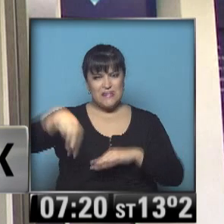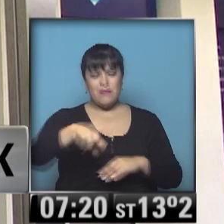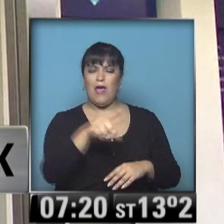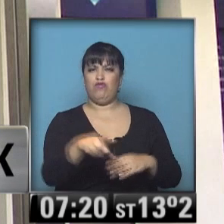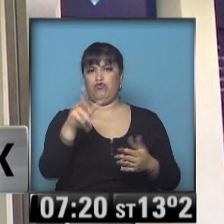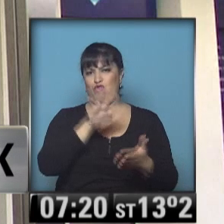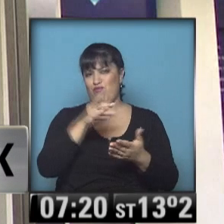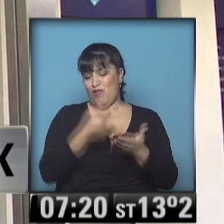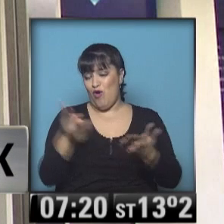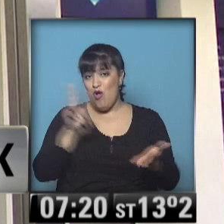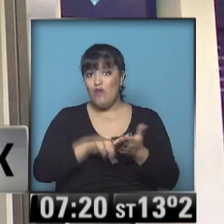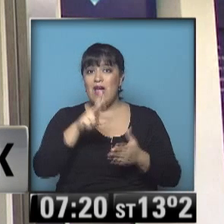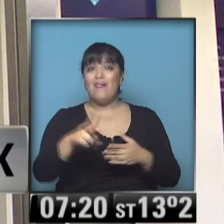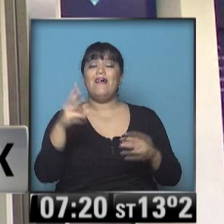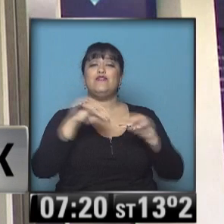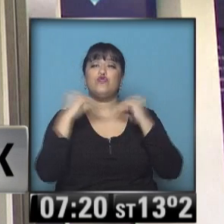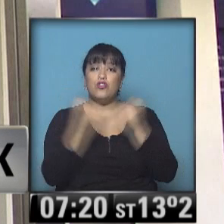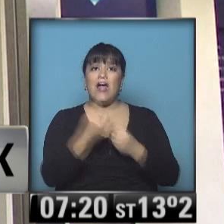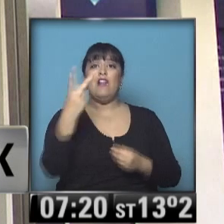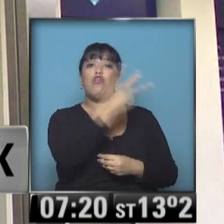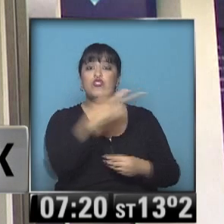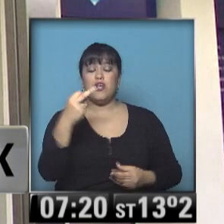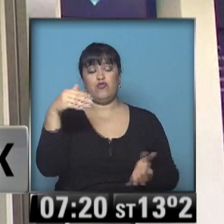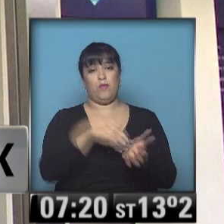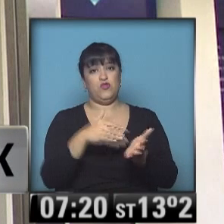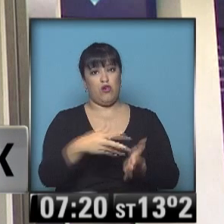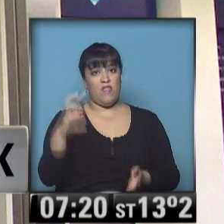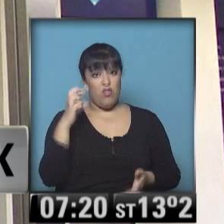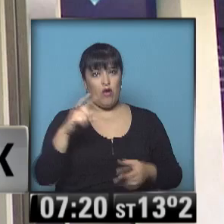vencimiento por 200 millones de